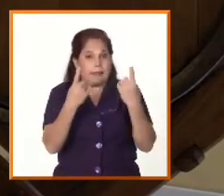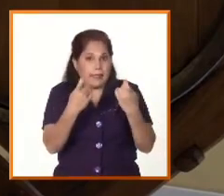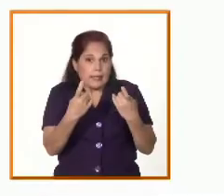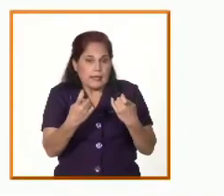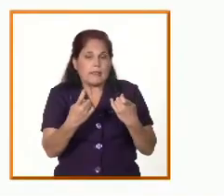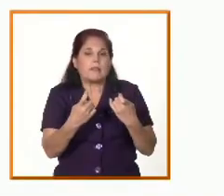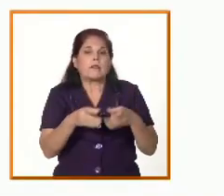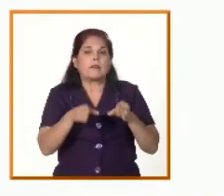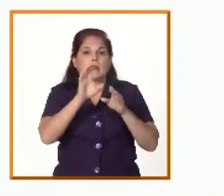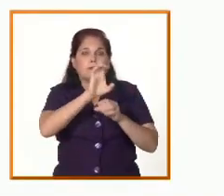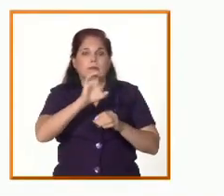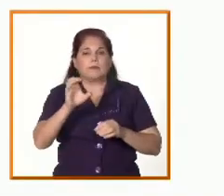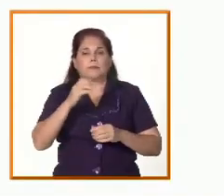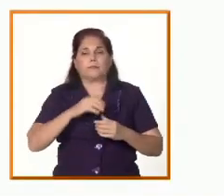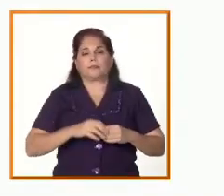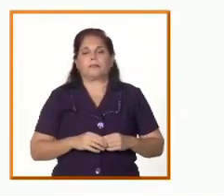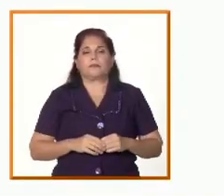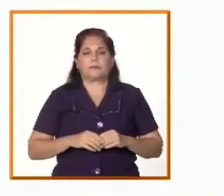de las instituciones